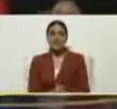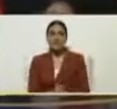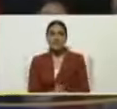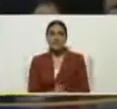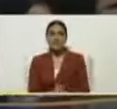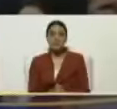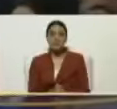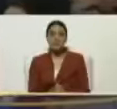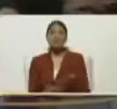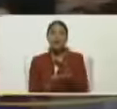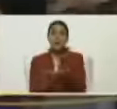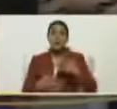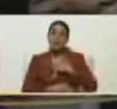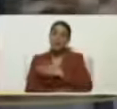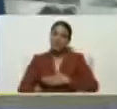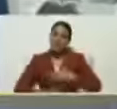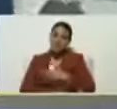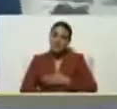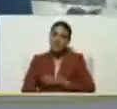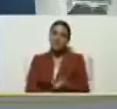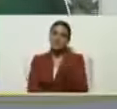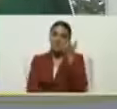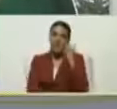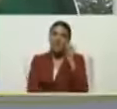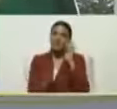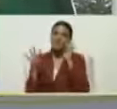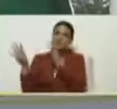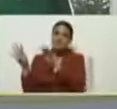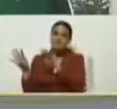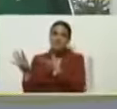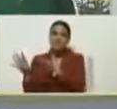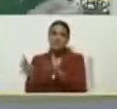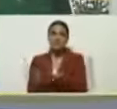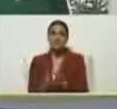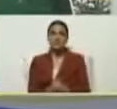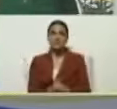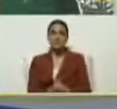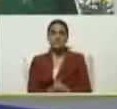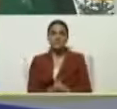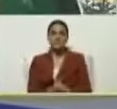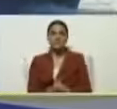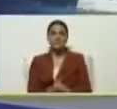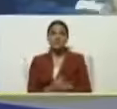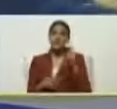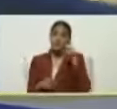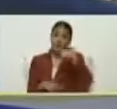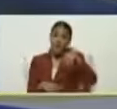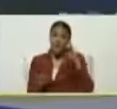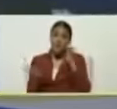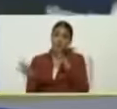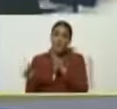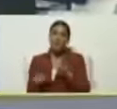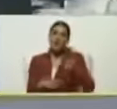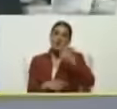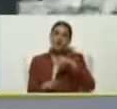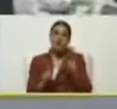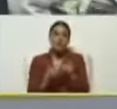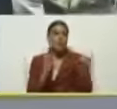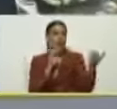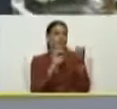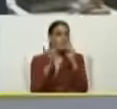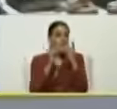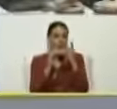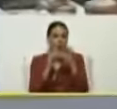Para ustedes vean, Marjorie, Ángel, Giovanni, para que ustedes vean cómo estamos dialogando con todo el